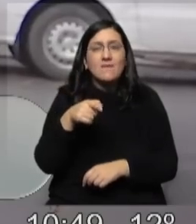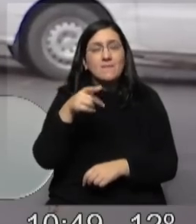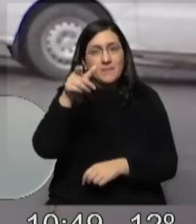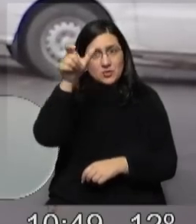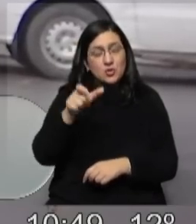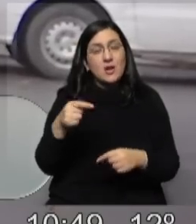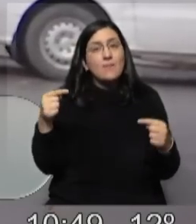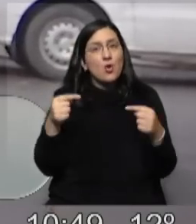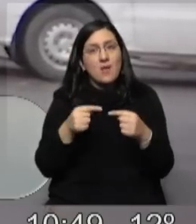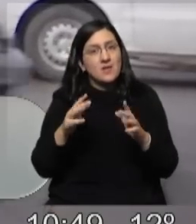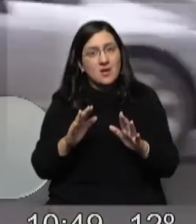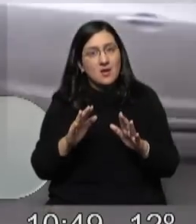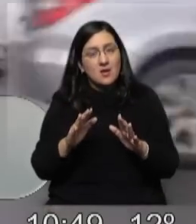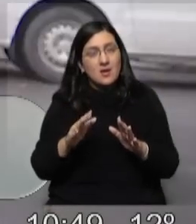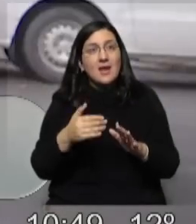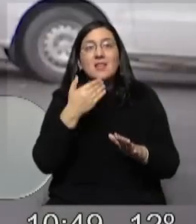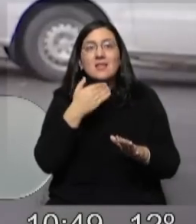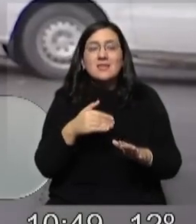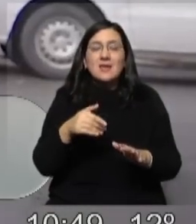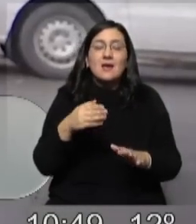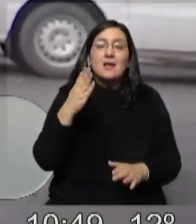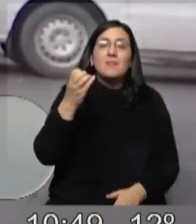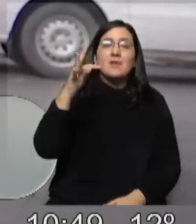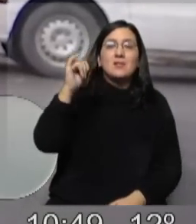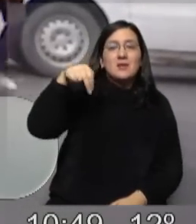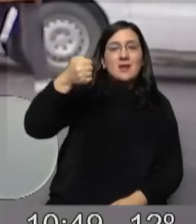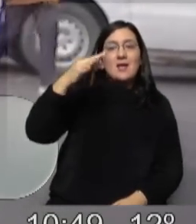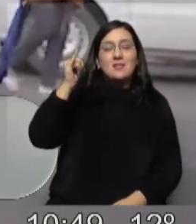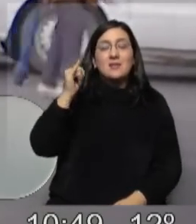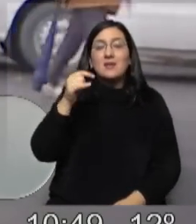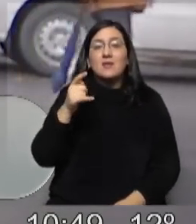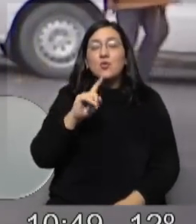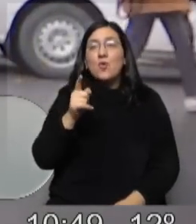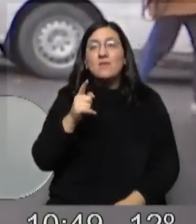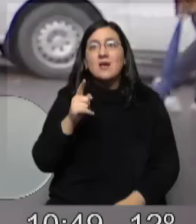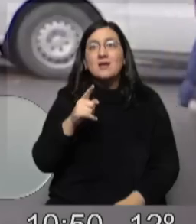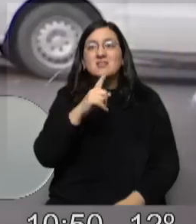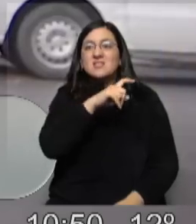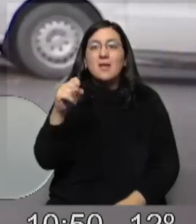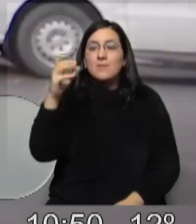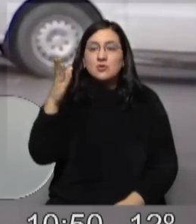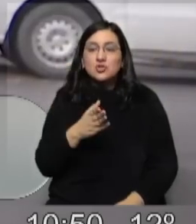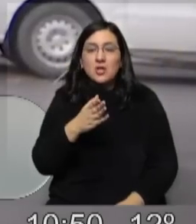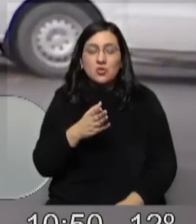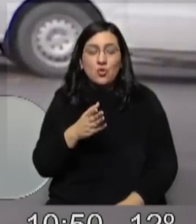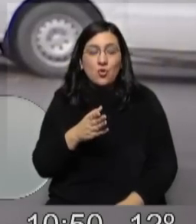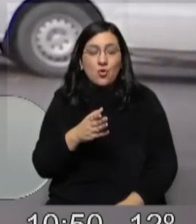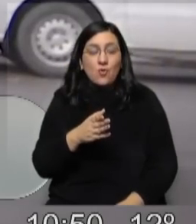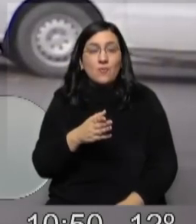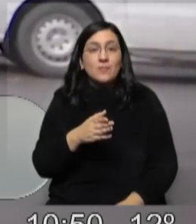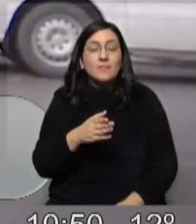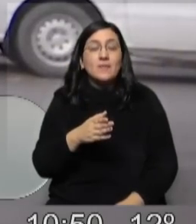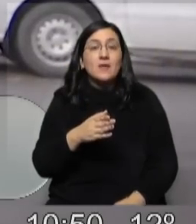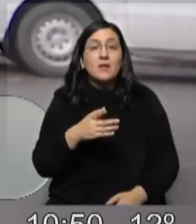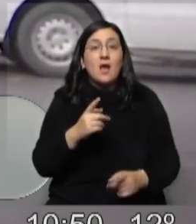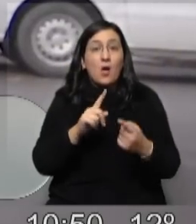entendía La Rosa, entendía que la figura de Pettinati no reunía unanimidades y no era una buena imagen